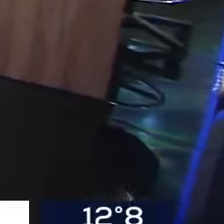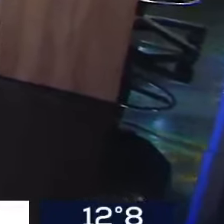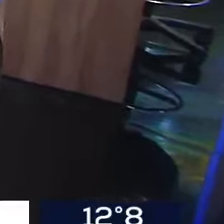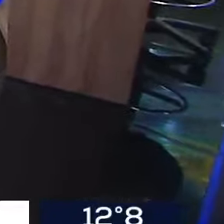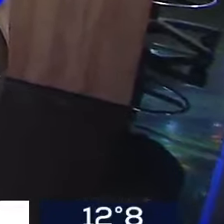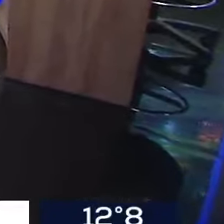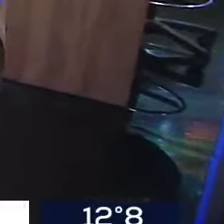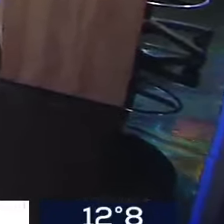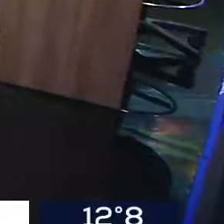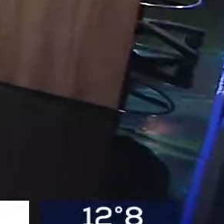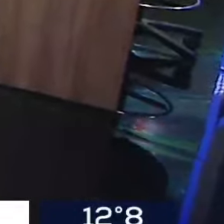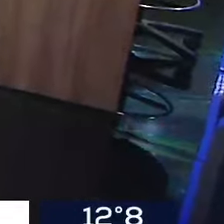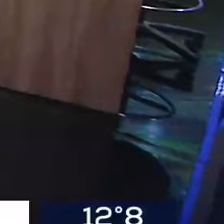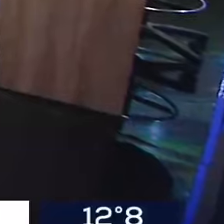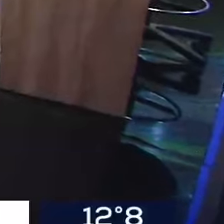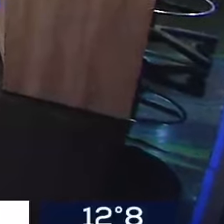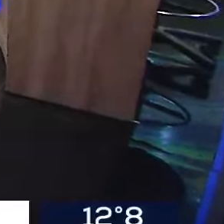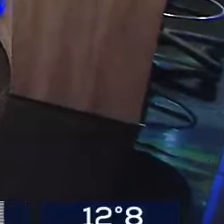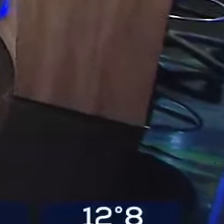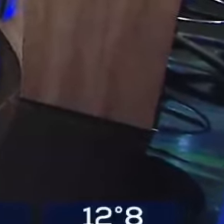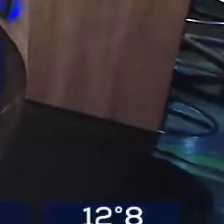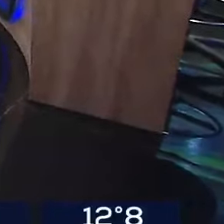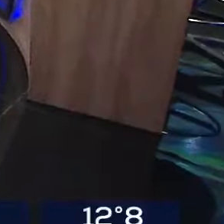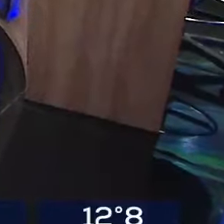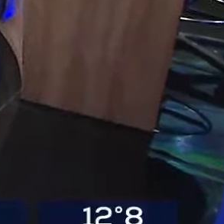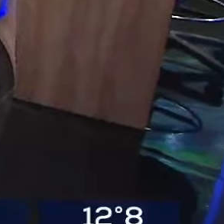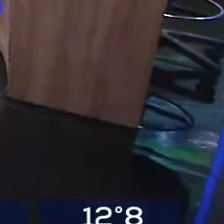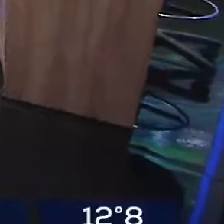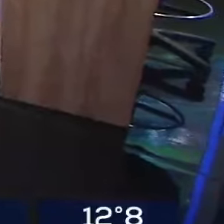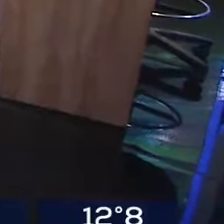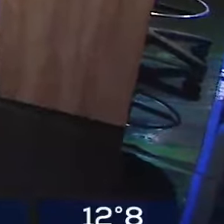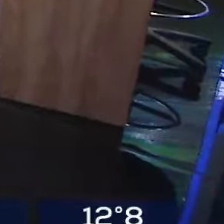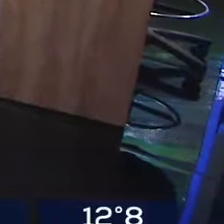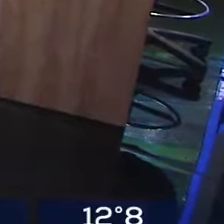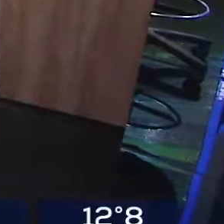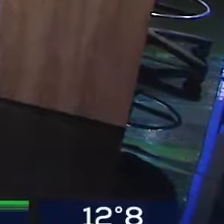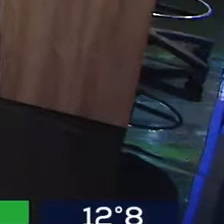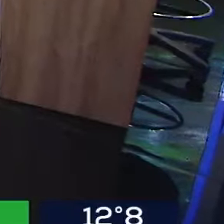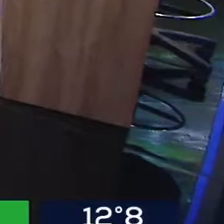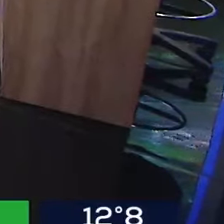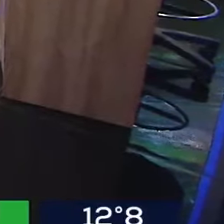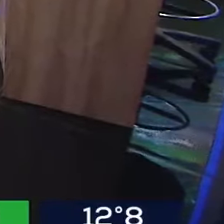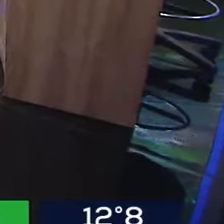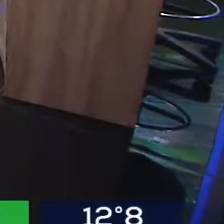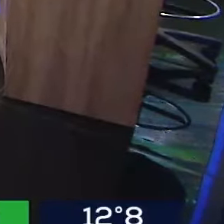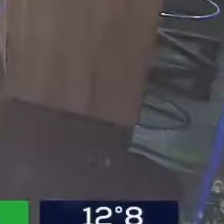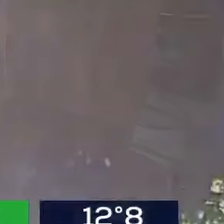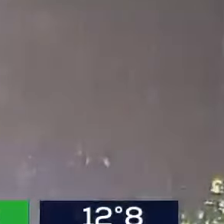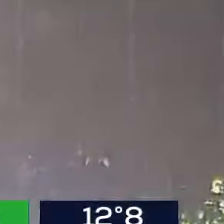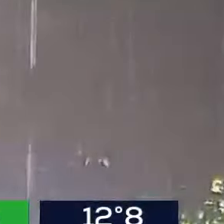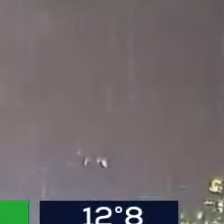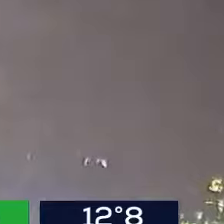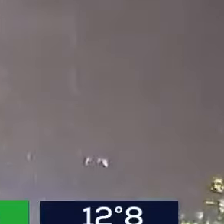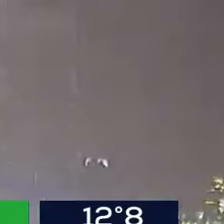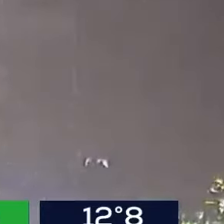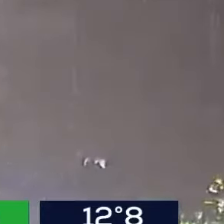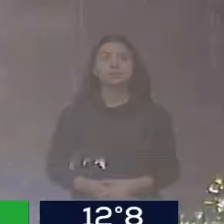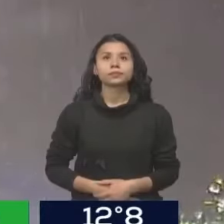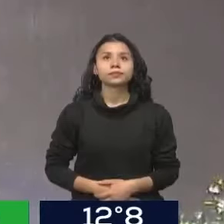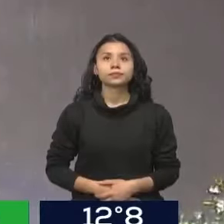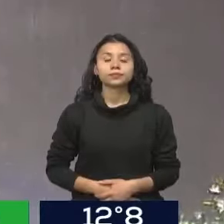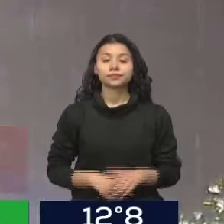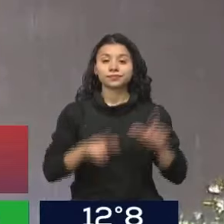y una intensidad importante. Mira, este es un contraluz que acaba de hacer nuestro director. Esto es en pleno centro, ¿eh? Pleno centro de Mendoza. Eso es